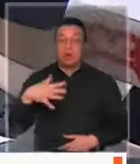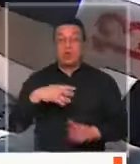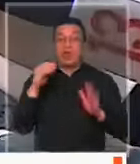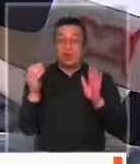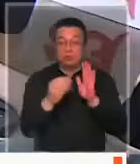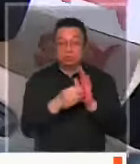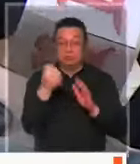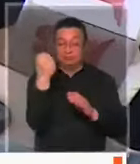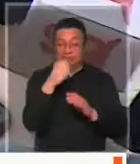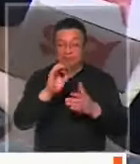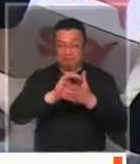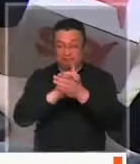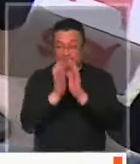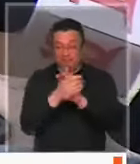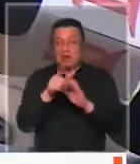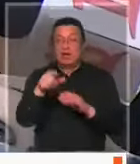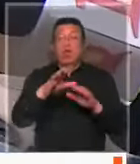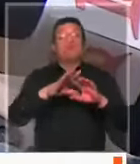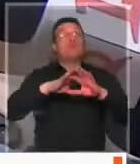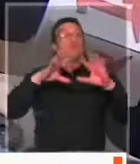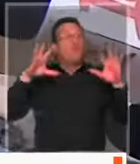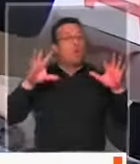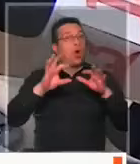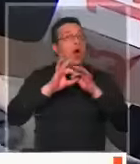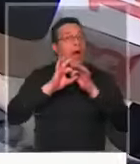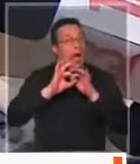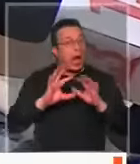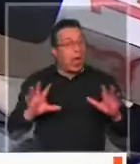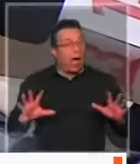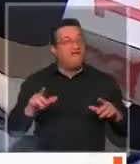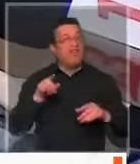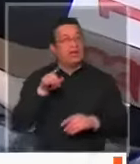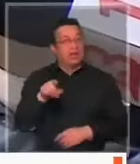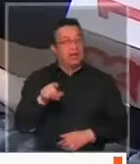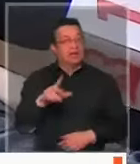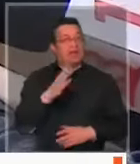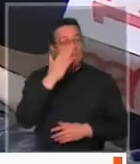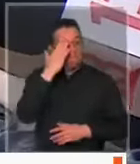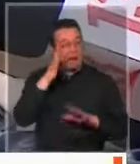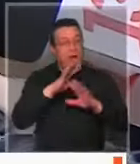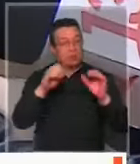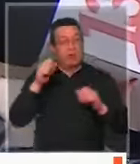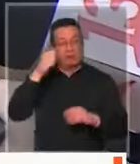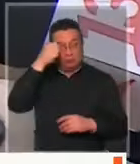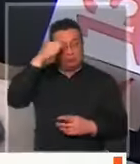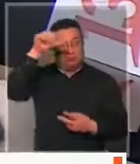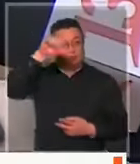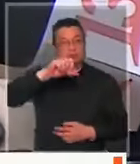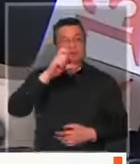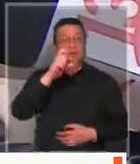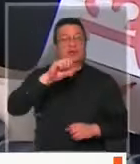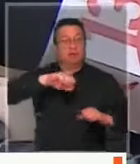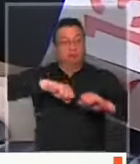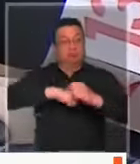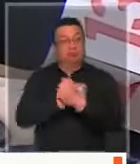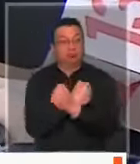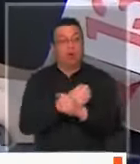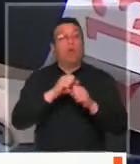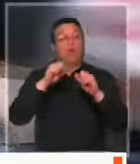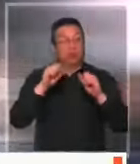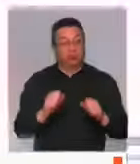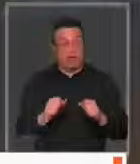de cohecho, es un delito muy grave, en este caso que llega a la pena de crimen, es de reclusión menor en su